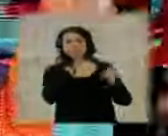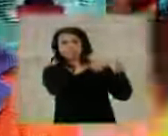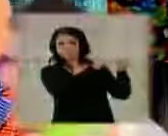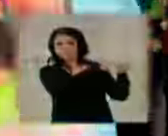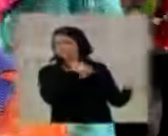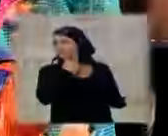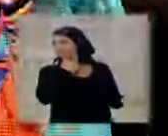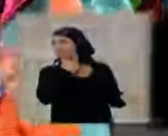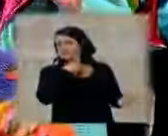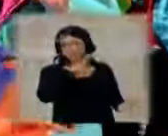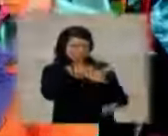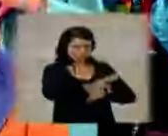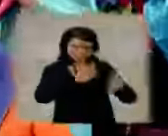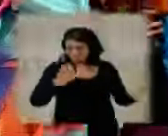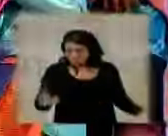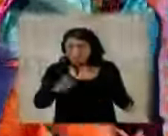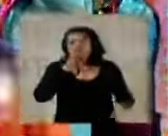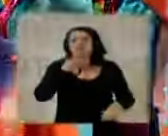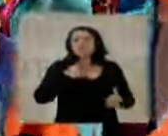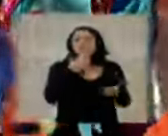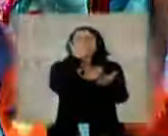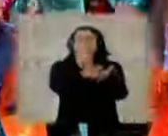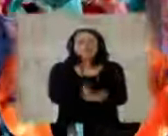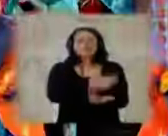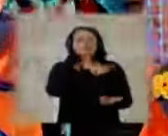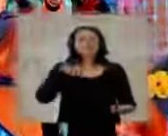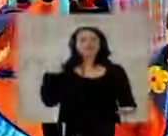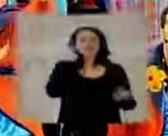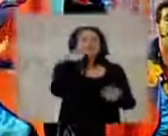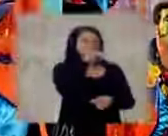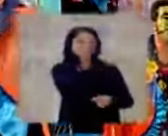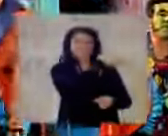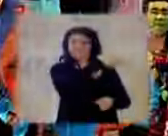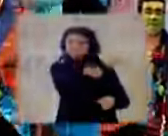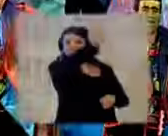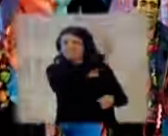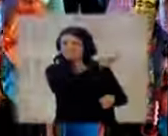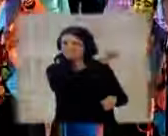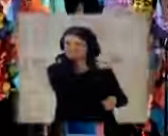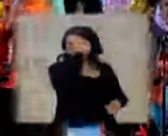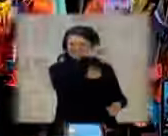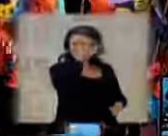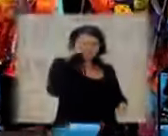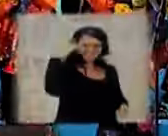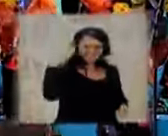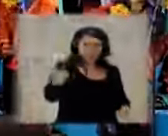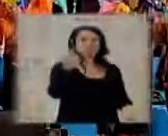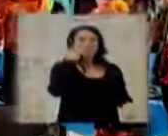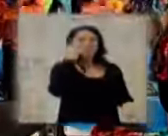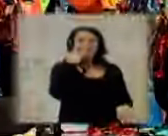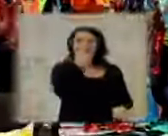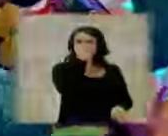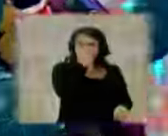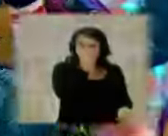enfrente. Quiero proponer para concursar en supervivientes que lleven a los bambones